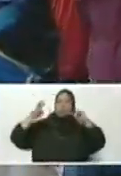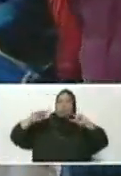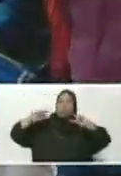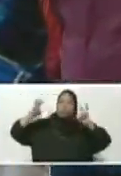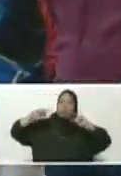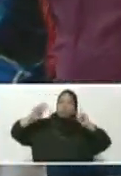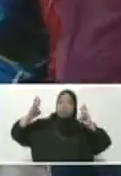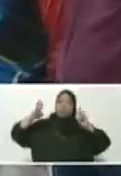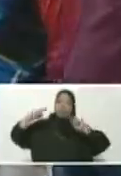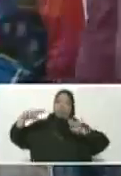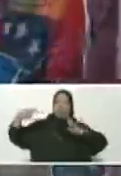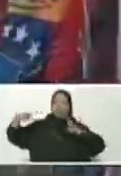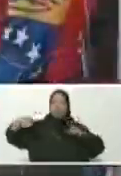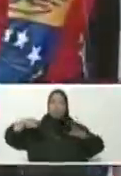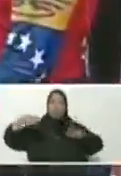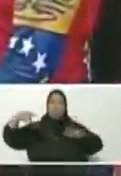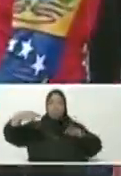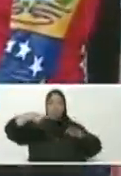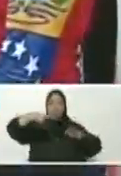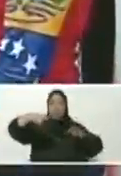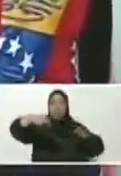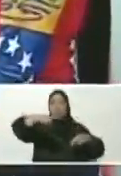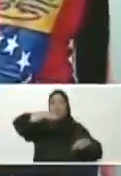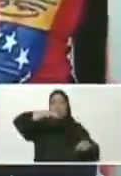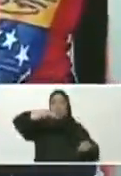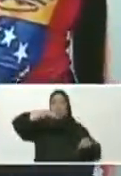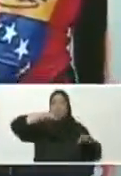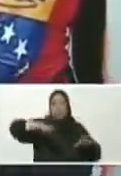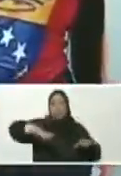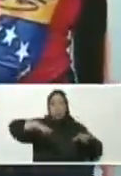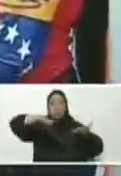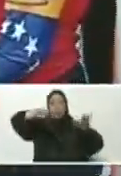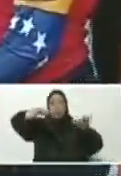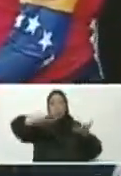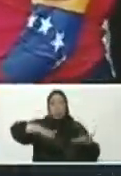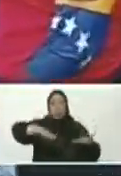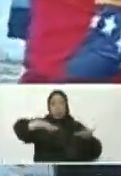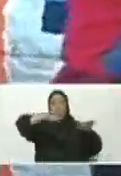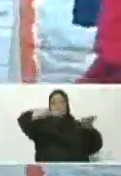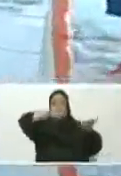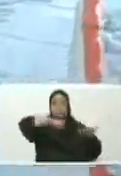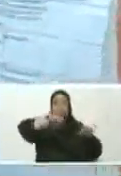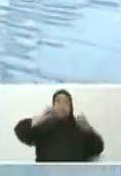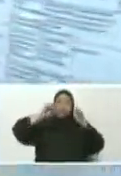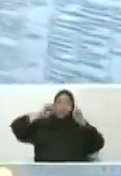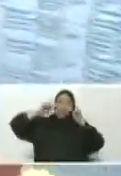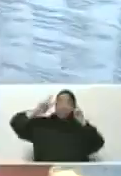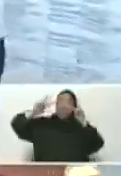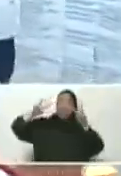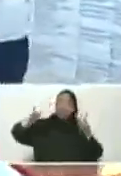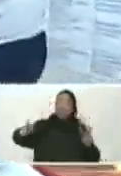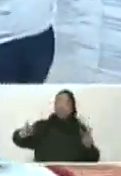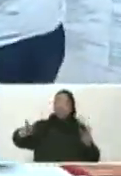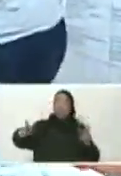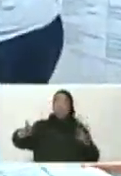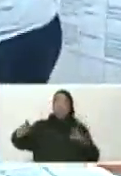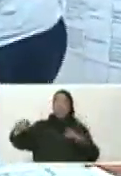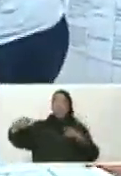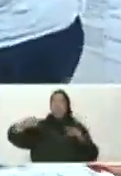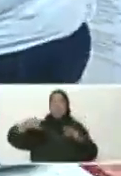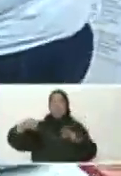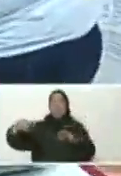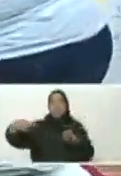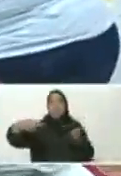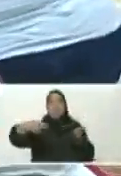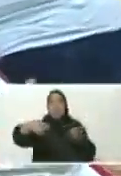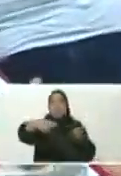de Caño La Yuca. ¿Cómo es eso con el Caño La Yuca? Así mismo es, señor presidente. Como puede observar aquí en la maqueta, el Caño La Yuca se encuentra